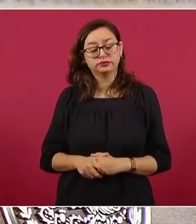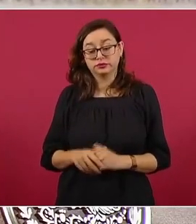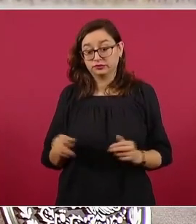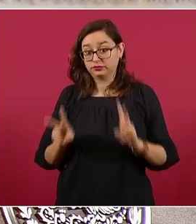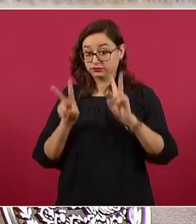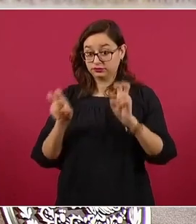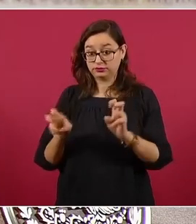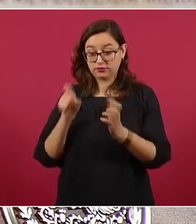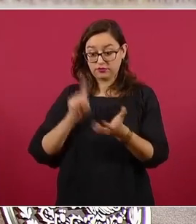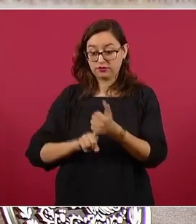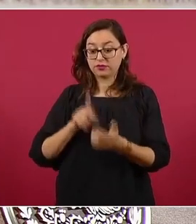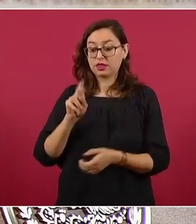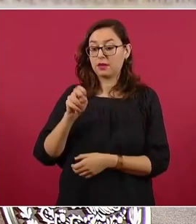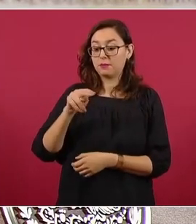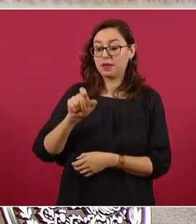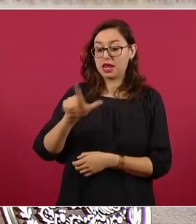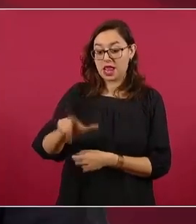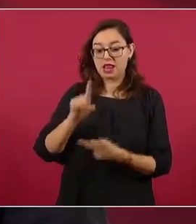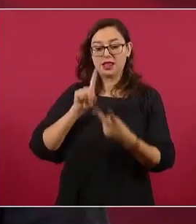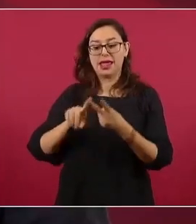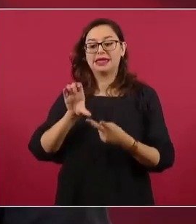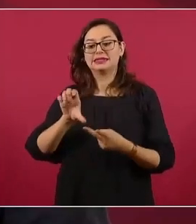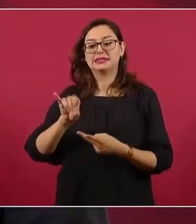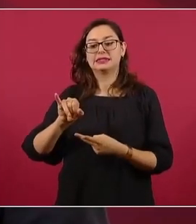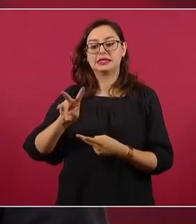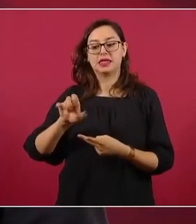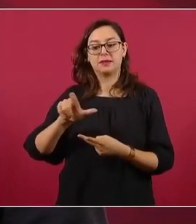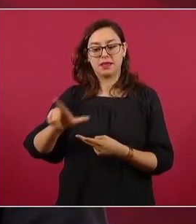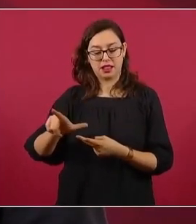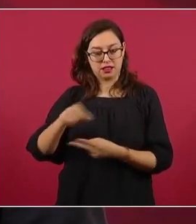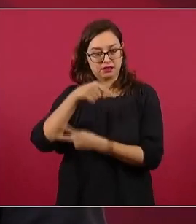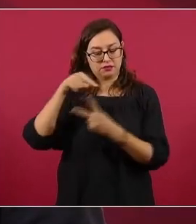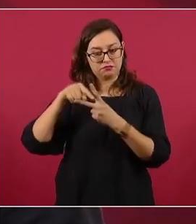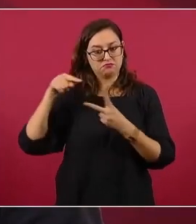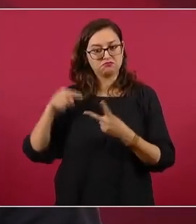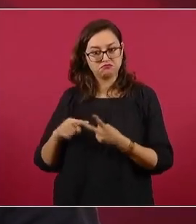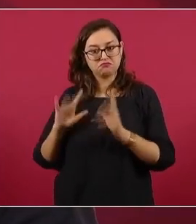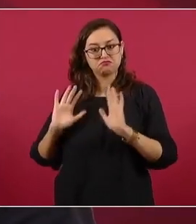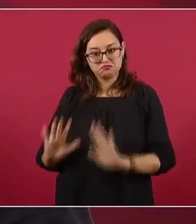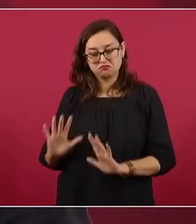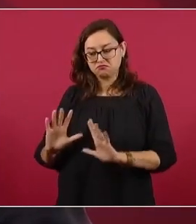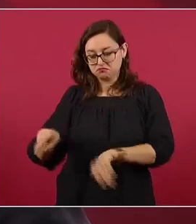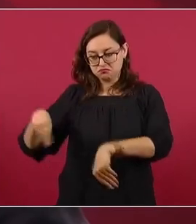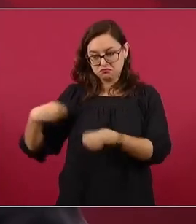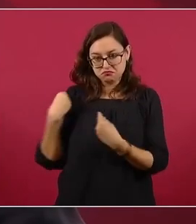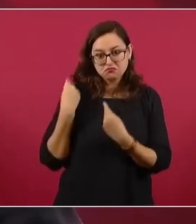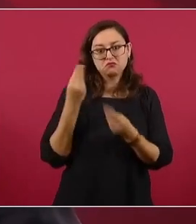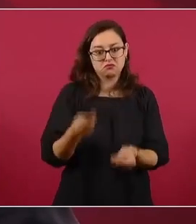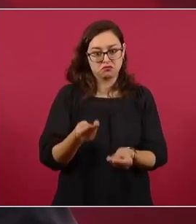penal, sino en materia civil. Cuando sea necesario